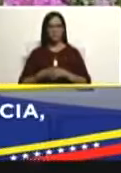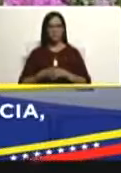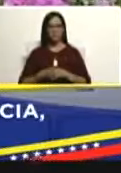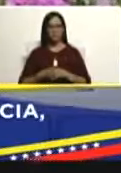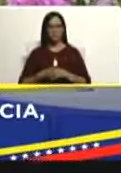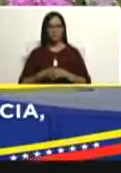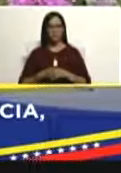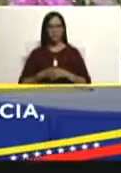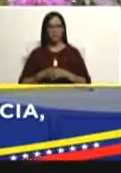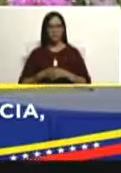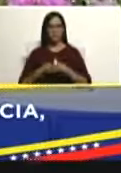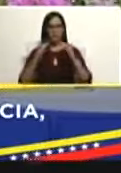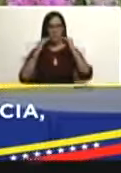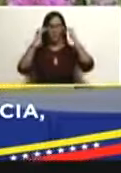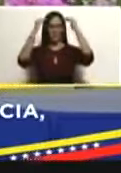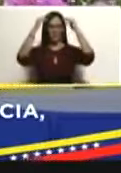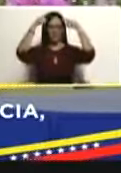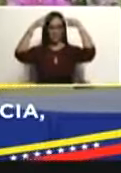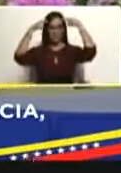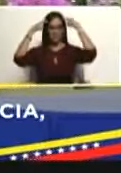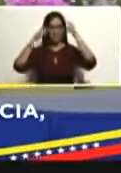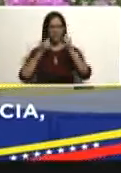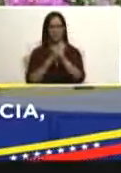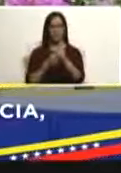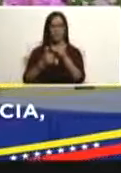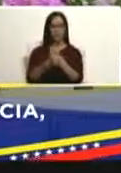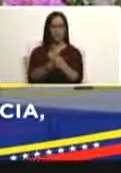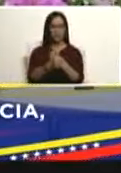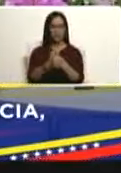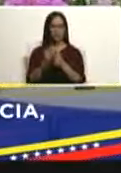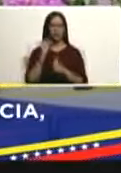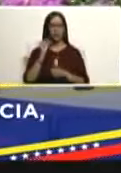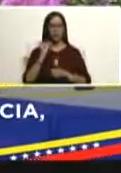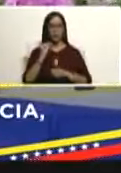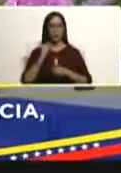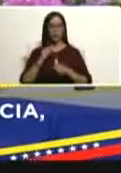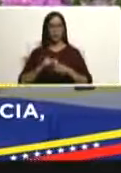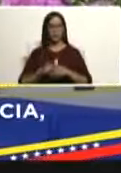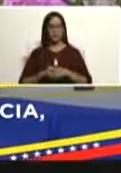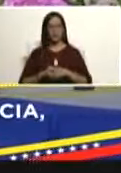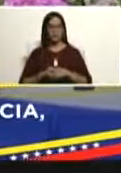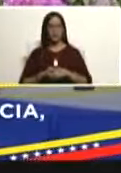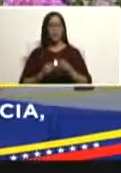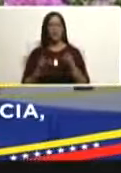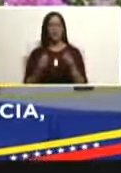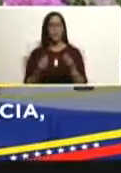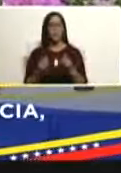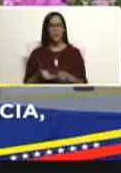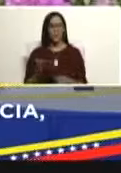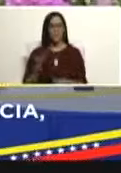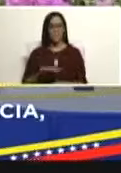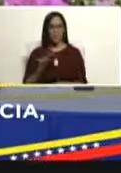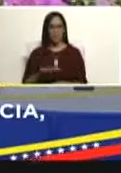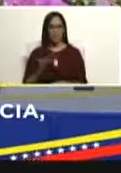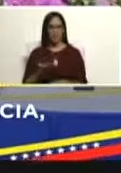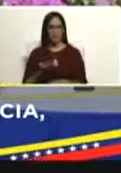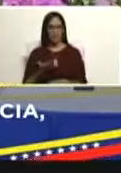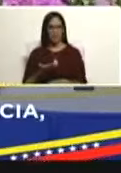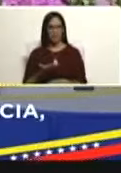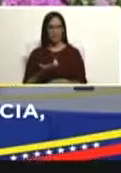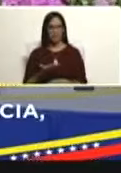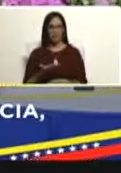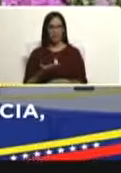El comandante Hugo Chávez dio un paso en su momento muy importante